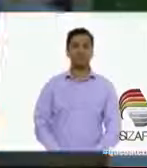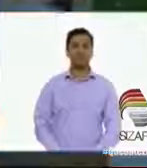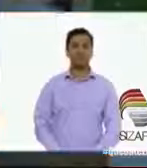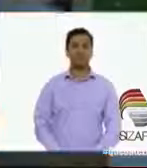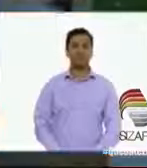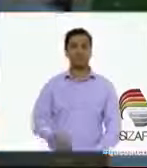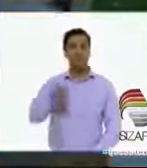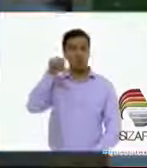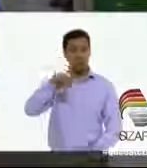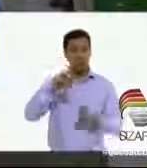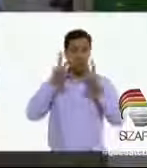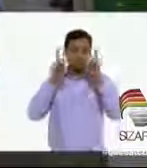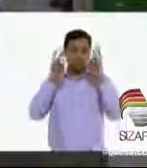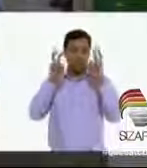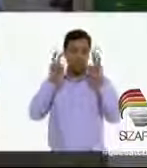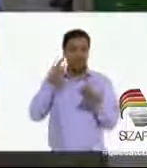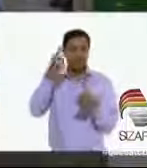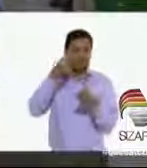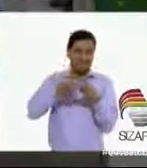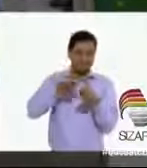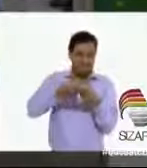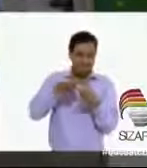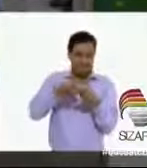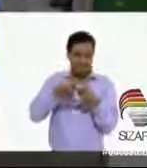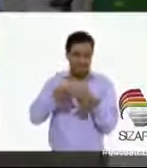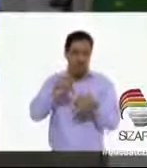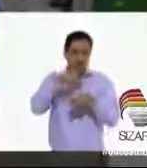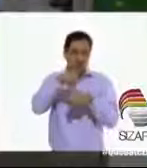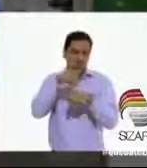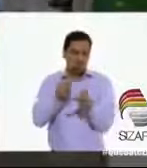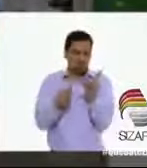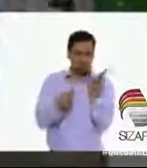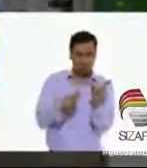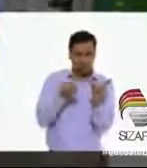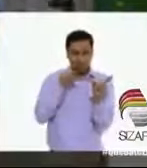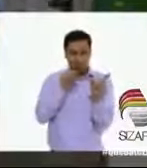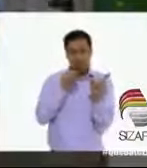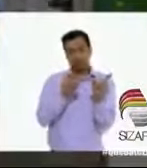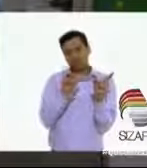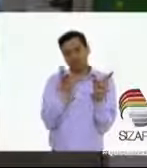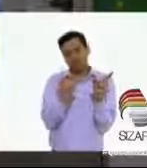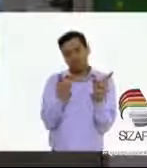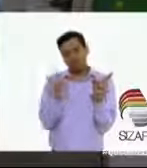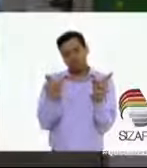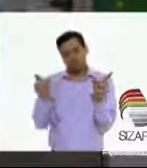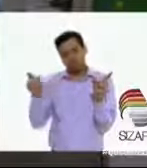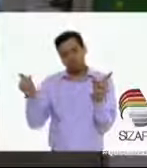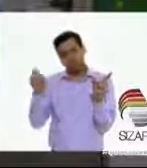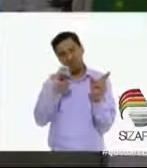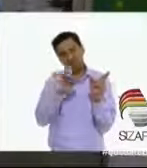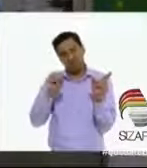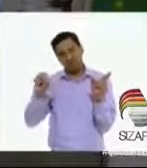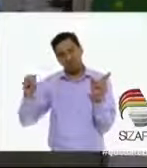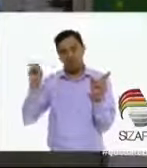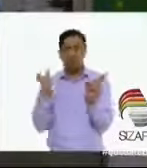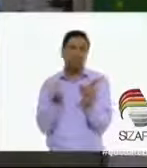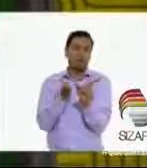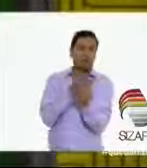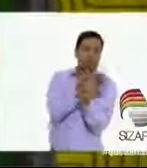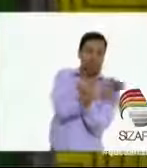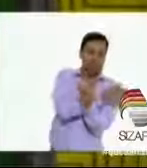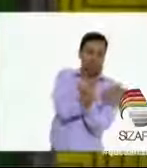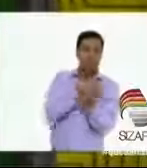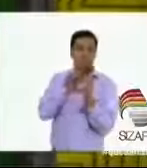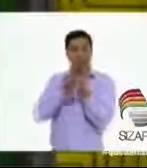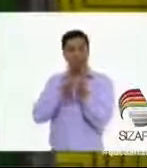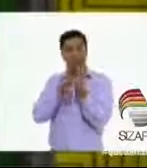Hoy vamos a ver el tema relacionado con el uso de las décimas en las medidas de uso común. Para eso seleccionamos estos videos para ti.